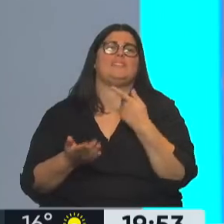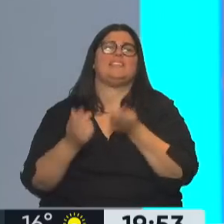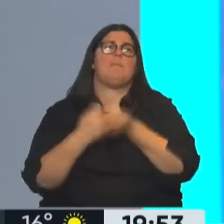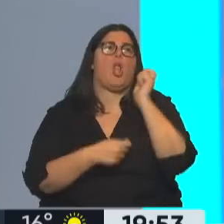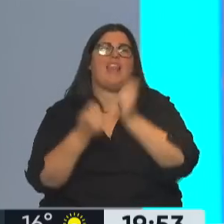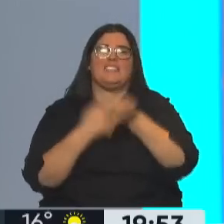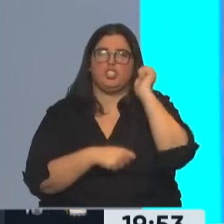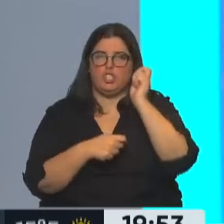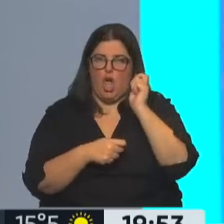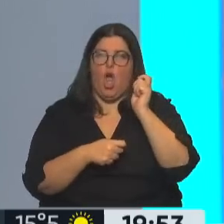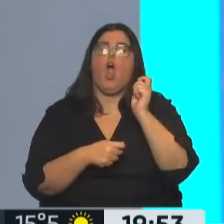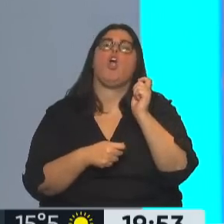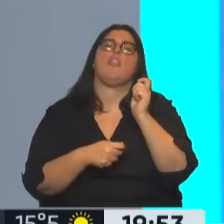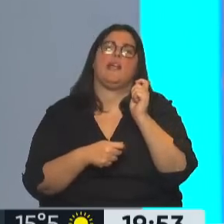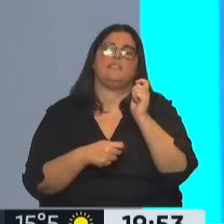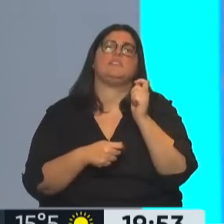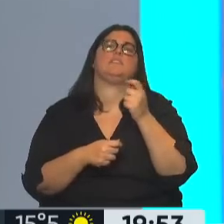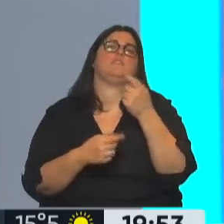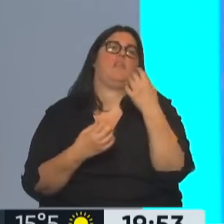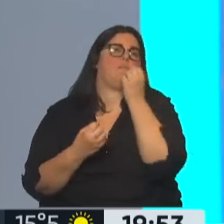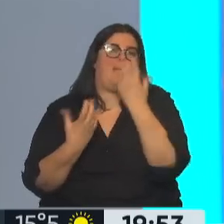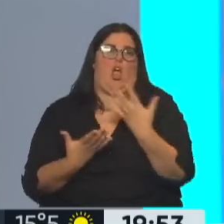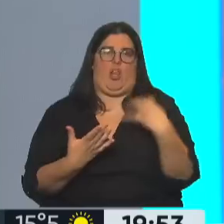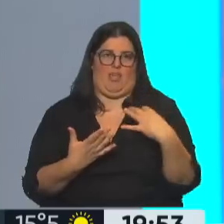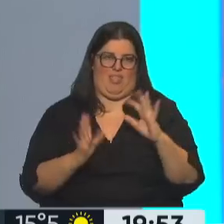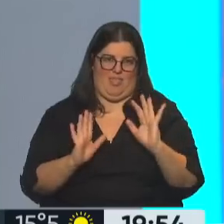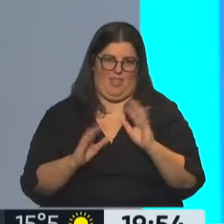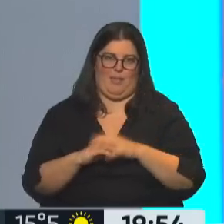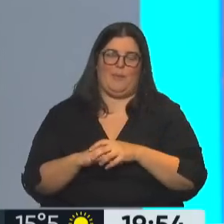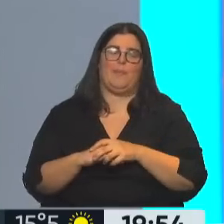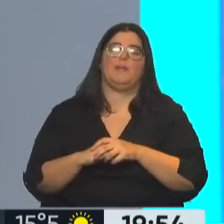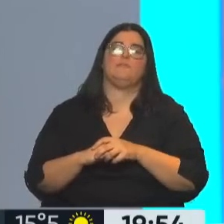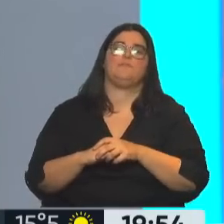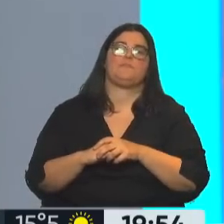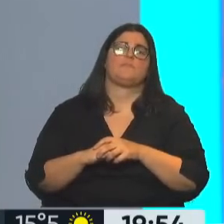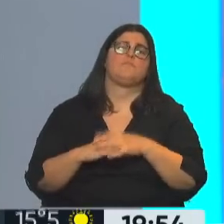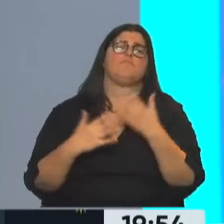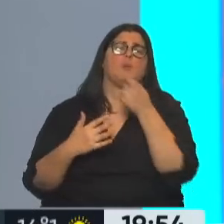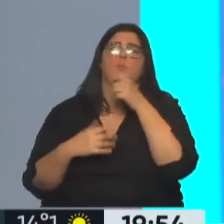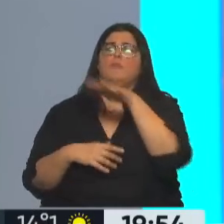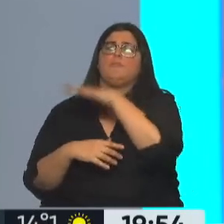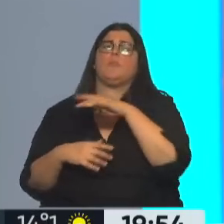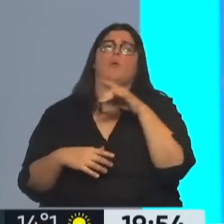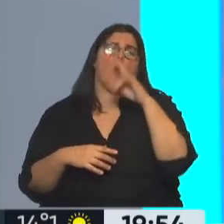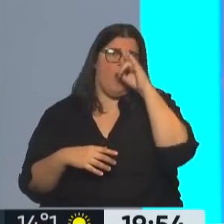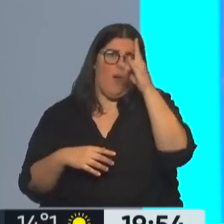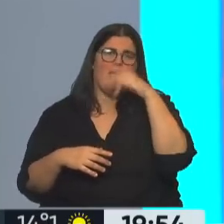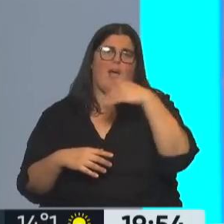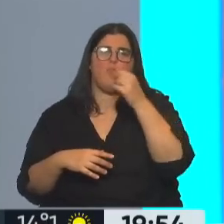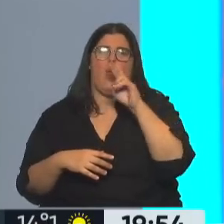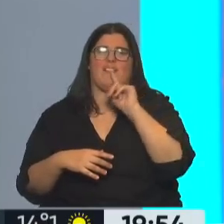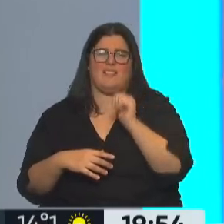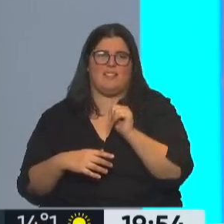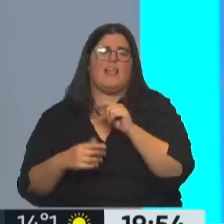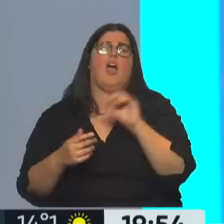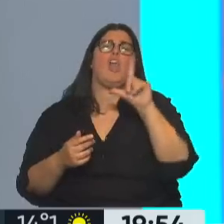exportaciones, nuestro saldo comercial, para ser preciso, pero sobre todo nuestras exportaciones. Uno puede pensar en Vaca Muerta o el litio como salidas a esta